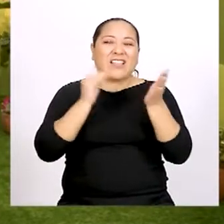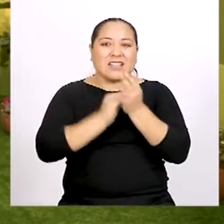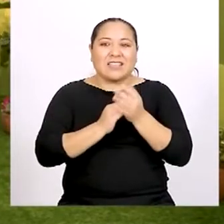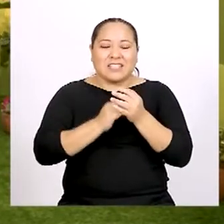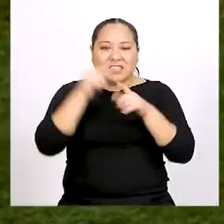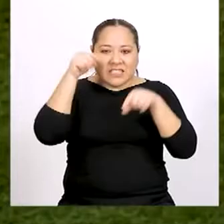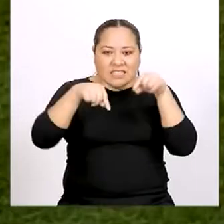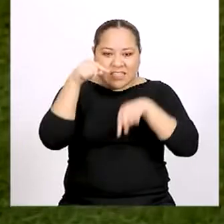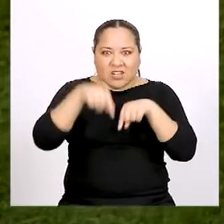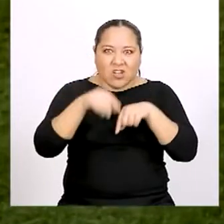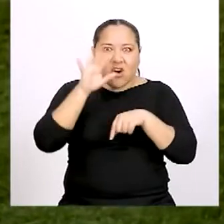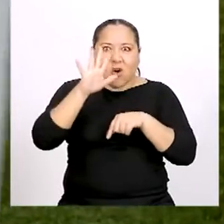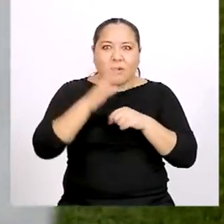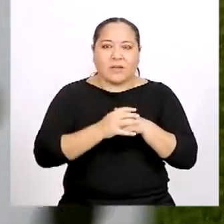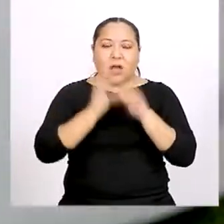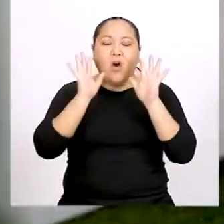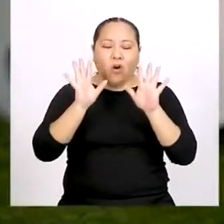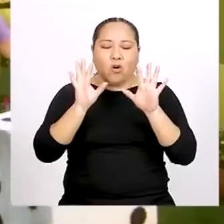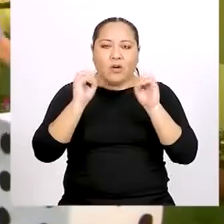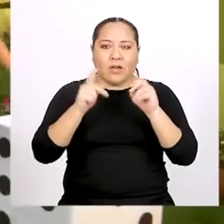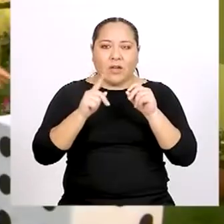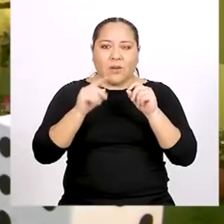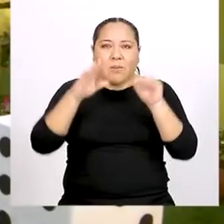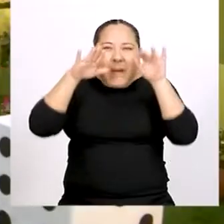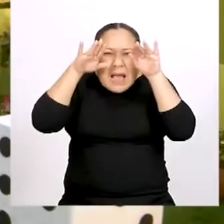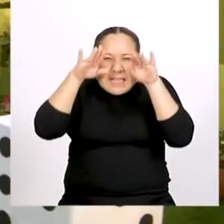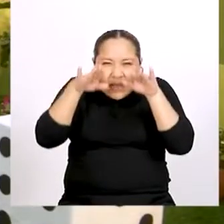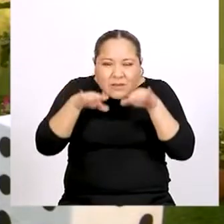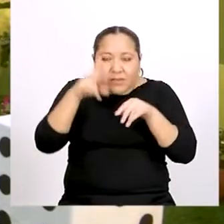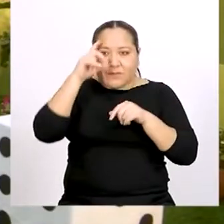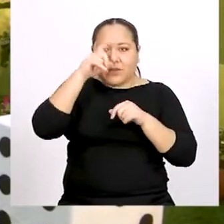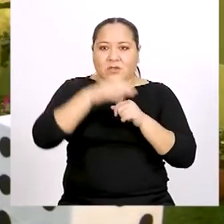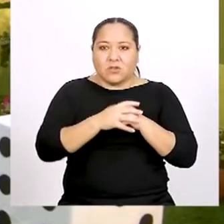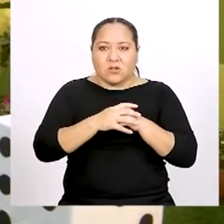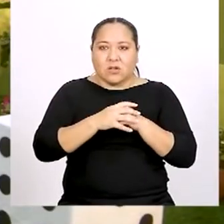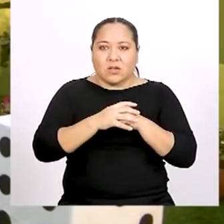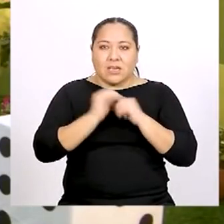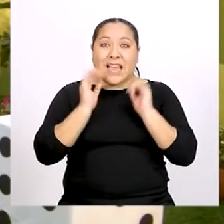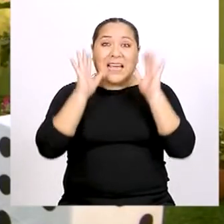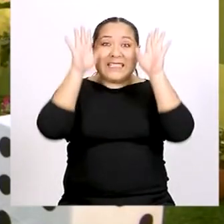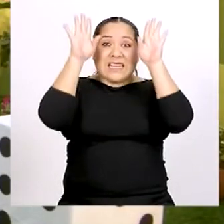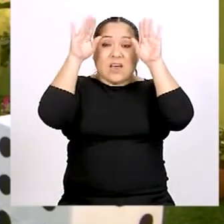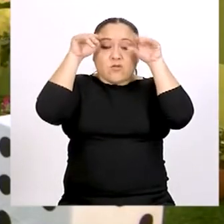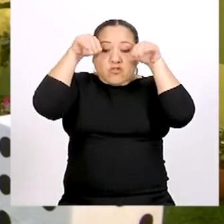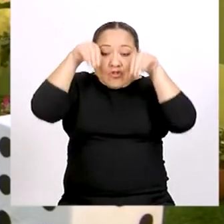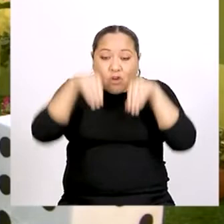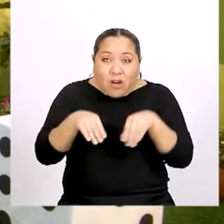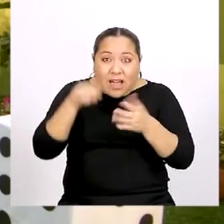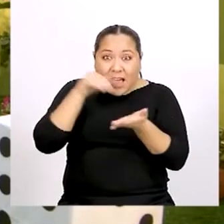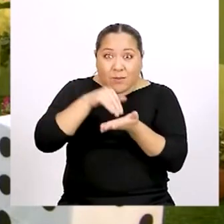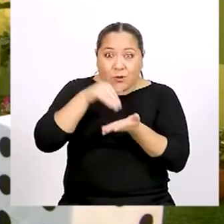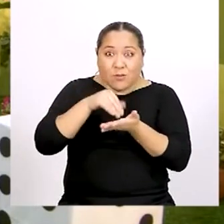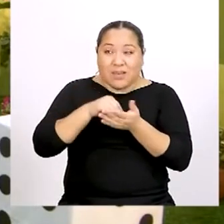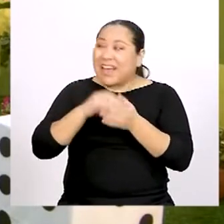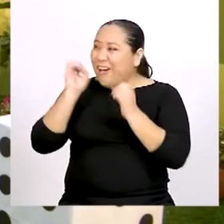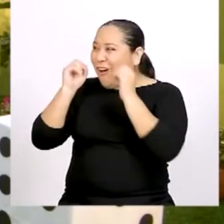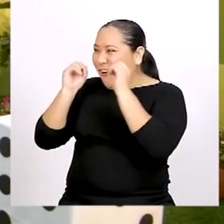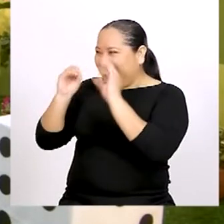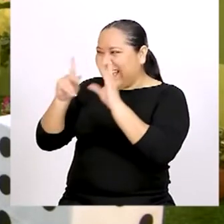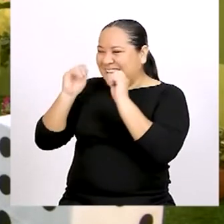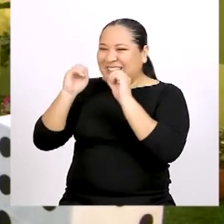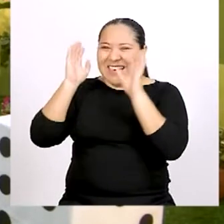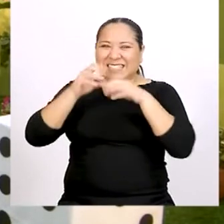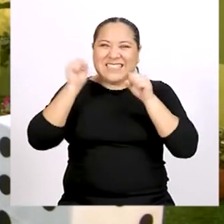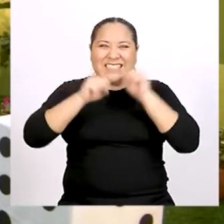¡5 veces! ¿Tocarse los pies 5 veces? Sí, pero ahora lo vamos a hacer más difícil. Estiramos y nos tocamos los pies. ¿Qué